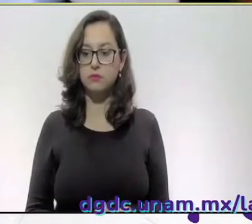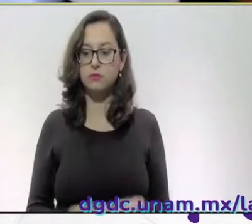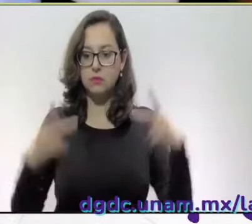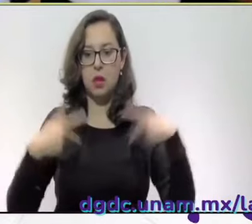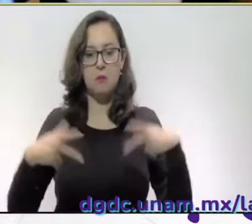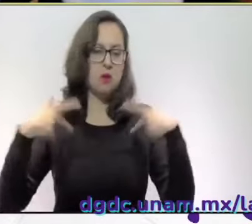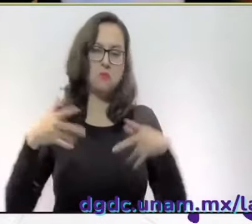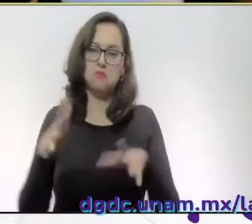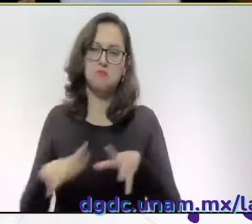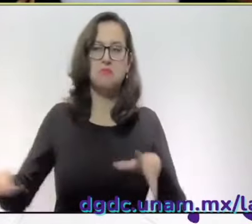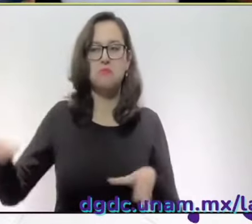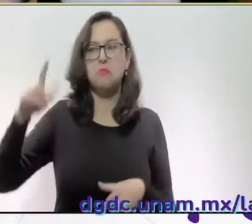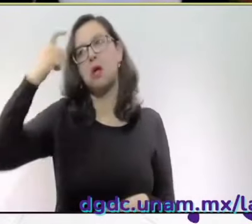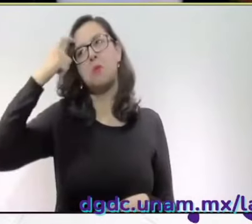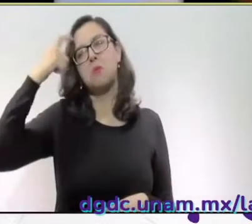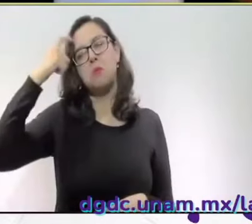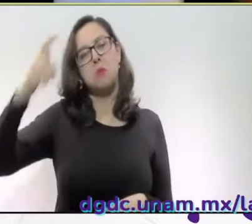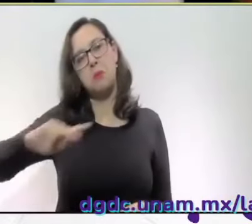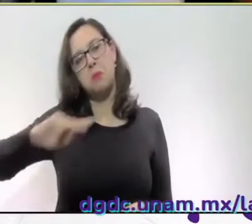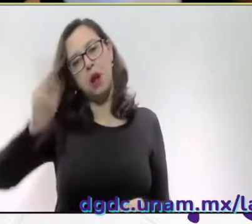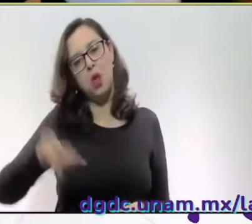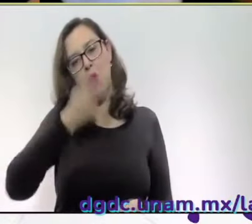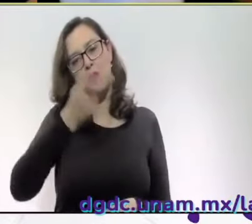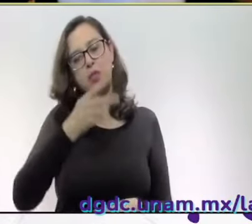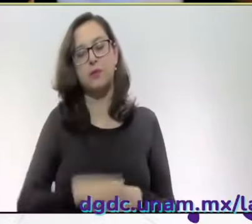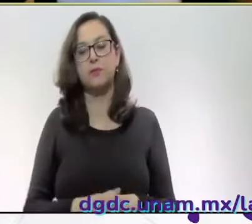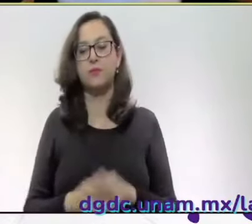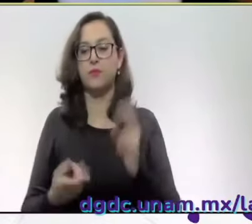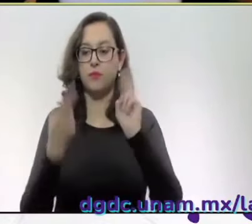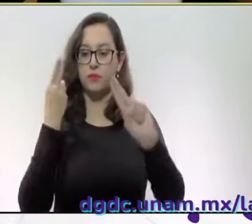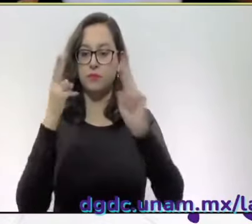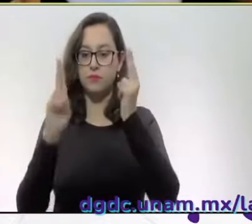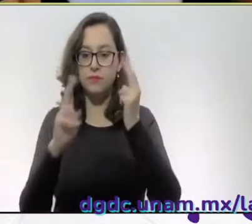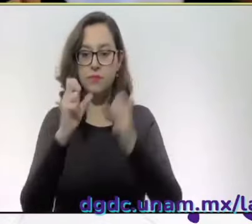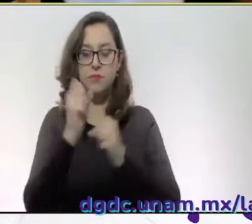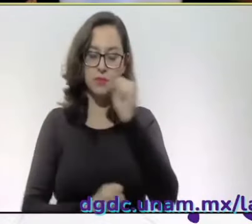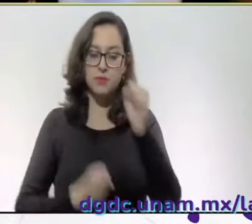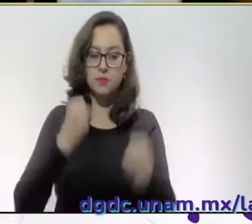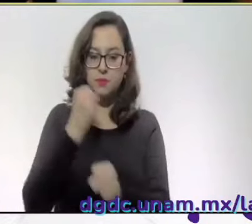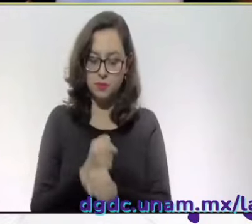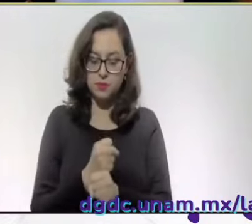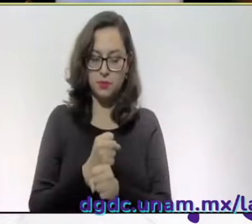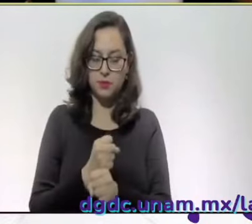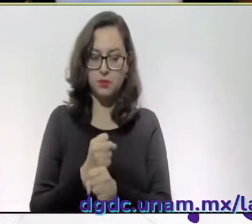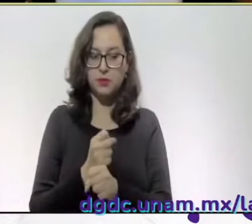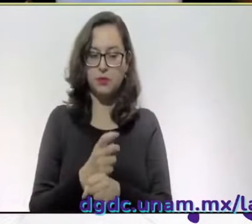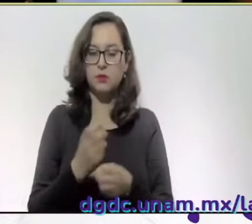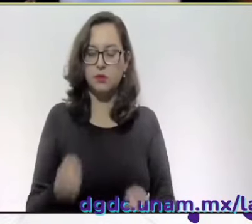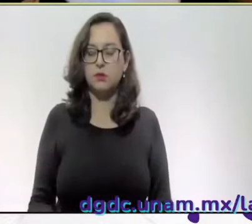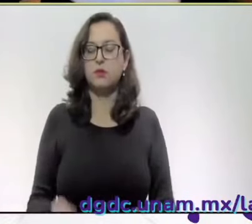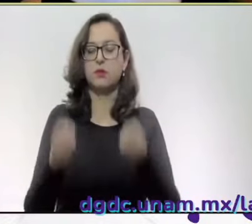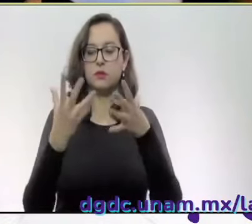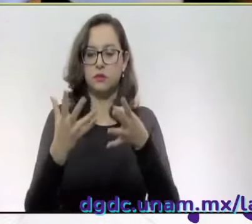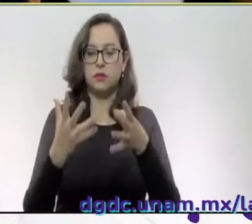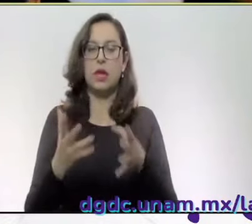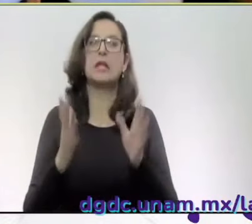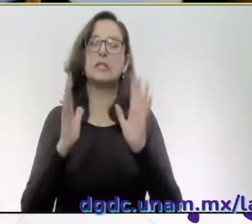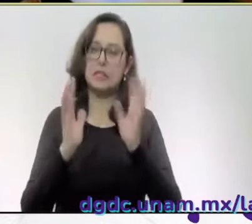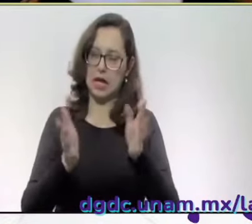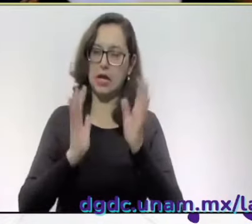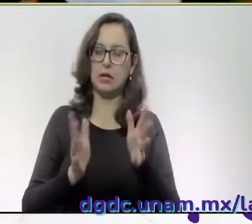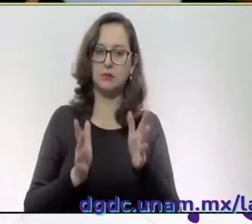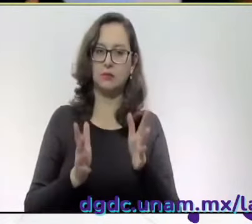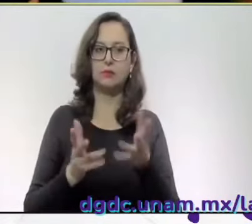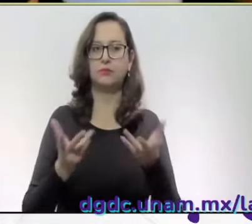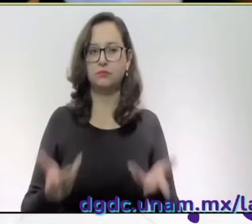común. ¿Cuántos años tiene el universo? O quizás más específicamente, como ya nos dijo Miguel, ¿cómo llegamos